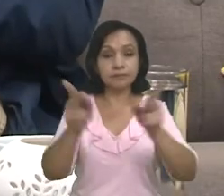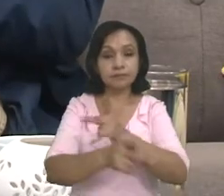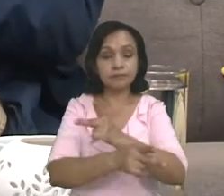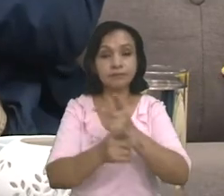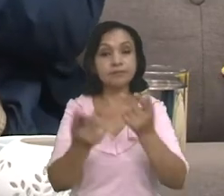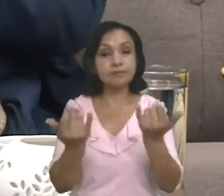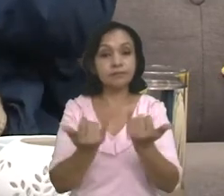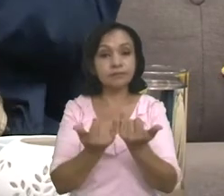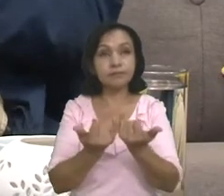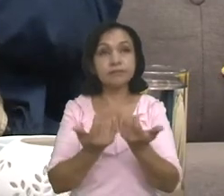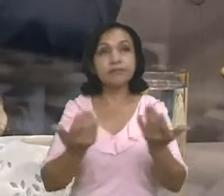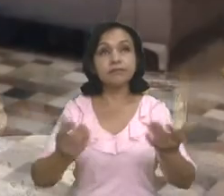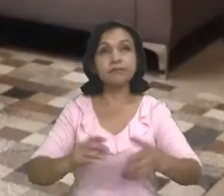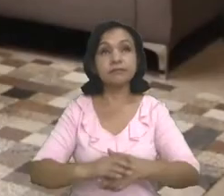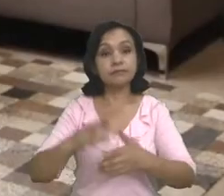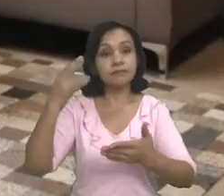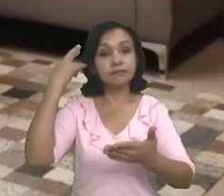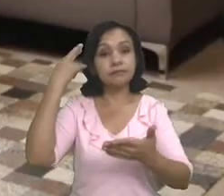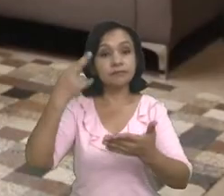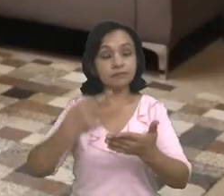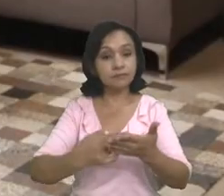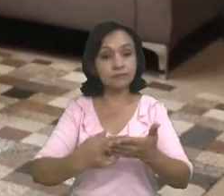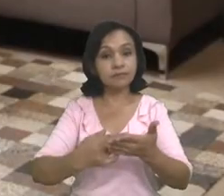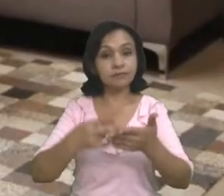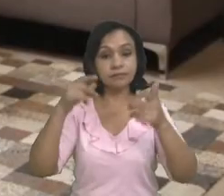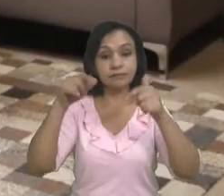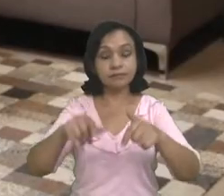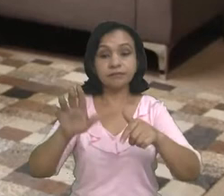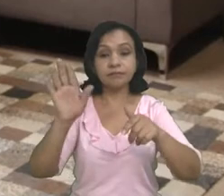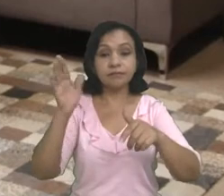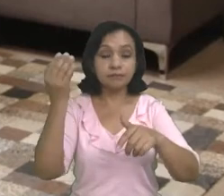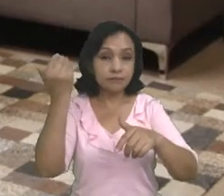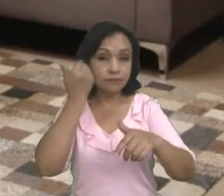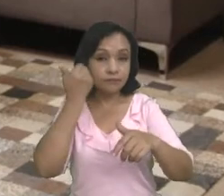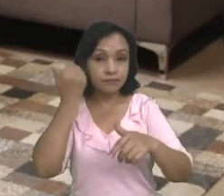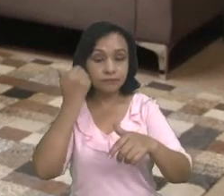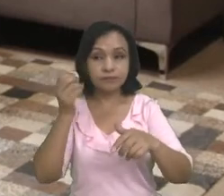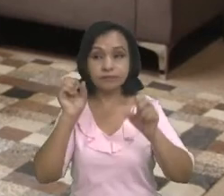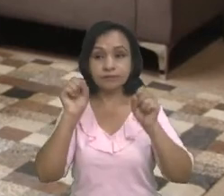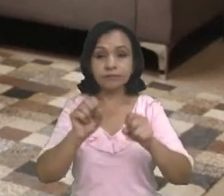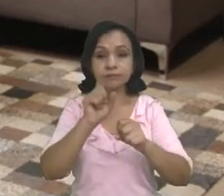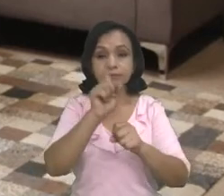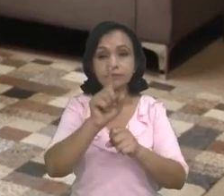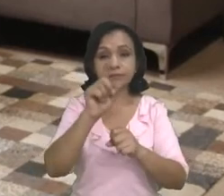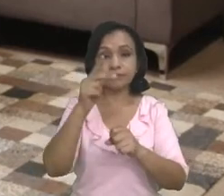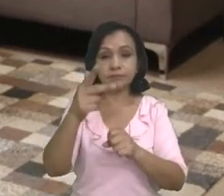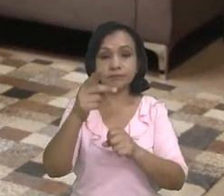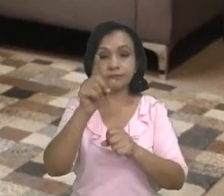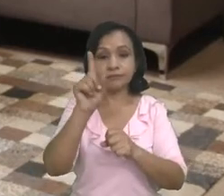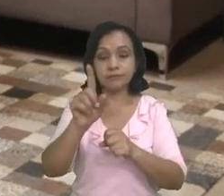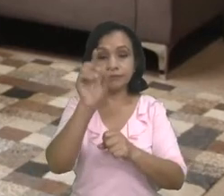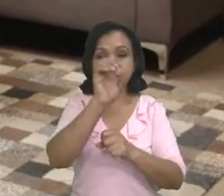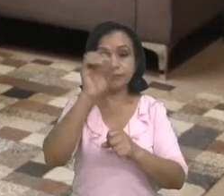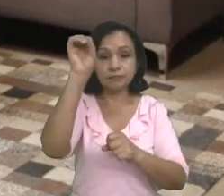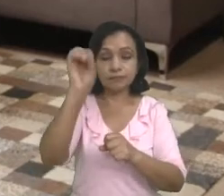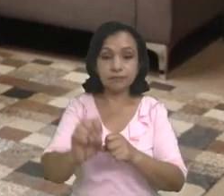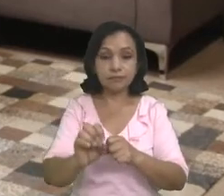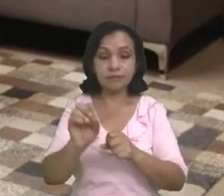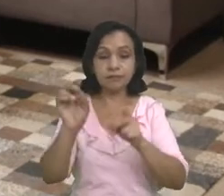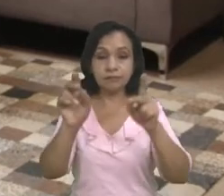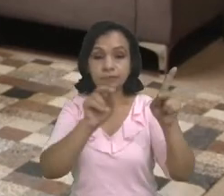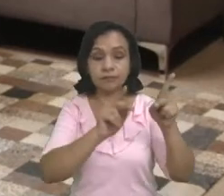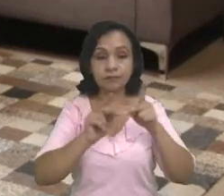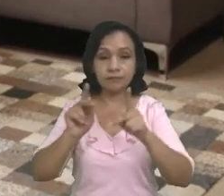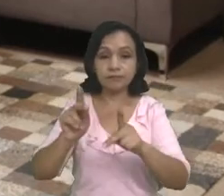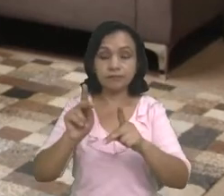crítica recordemos que este virus cerca del 81 por ciento de todas las personas que se infectan